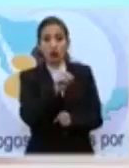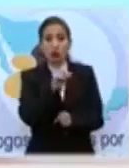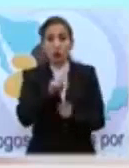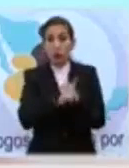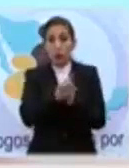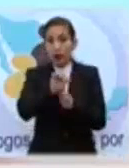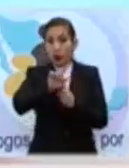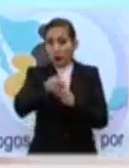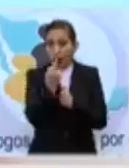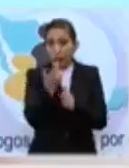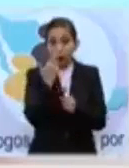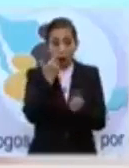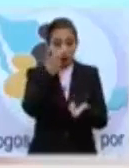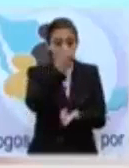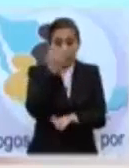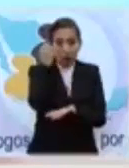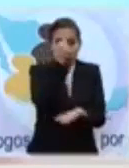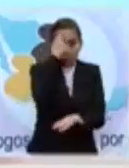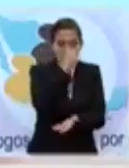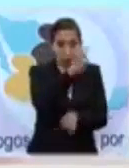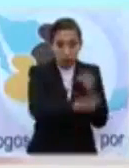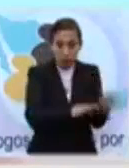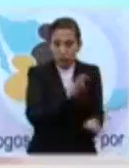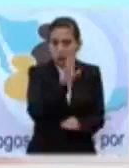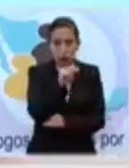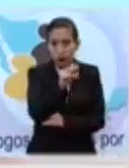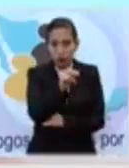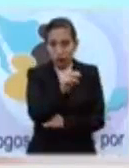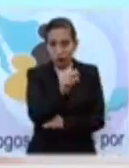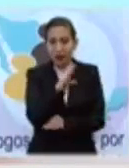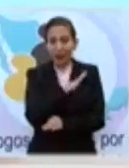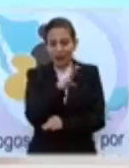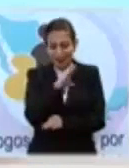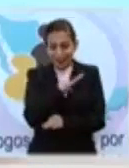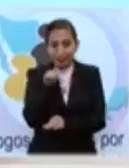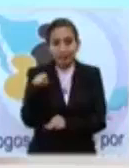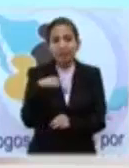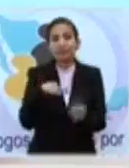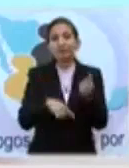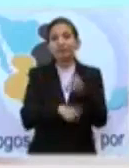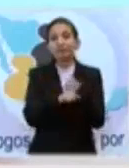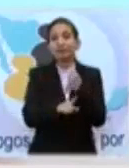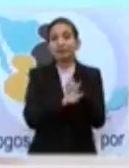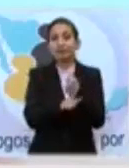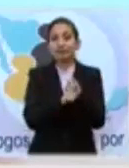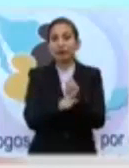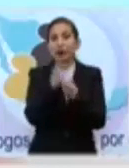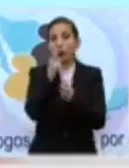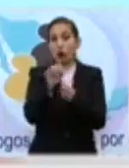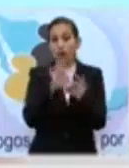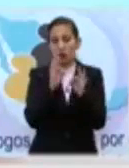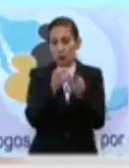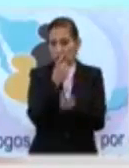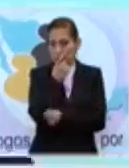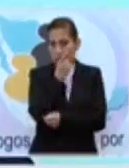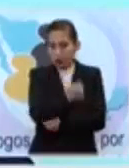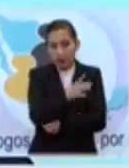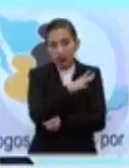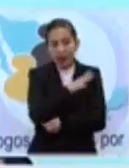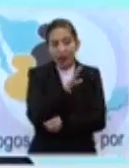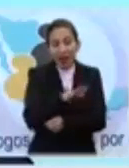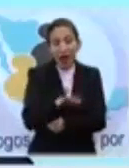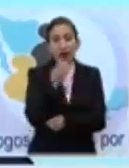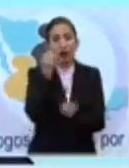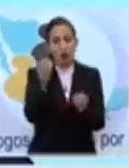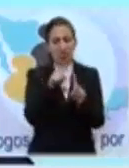que no existan recursos para abordar el problema. El problema, una forma de expresarlo, es que existen